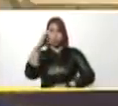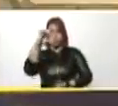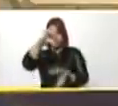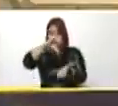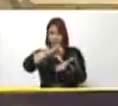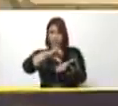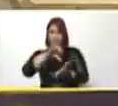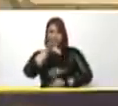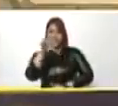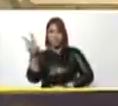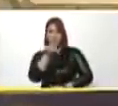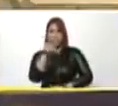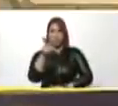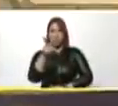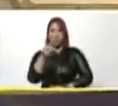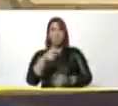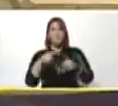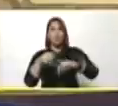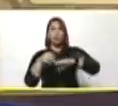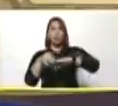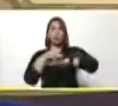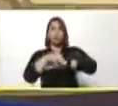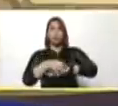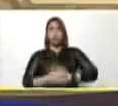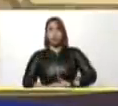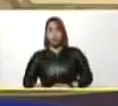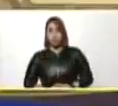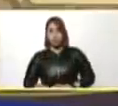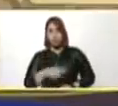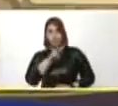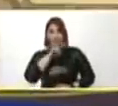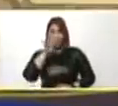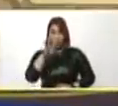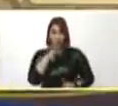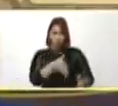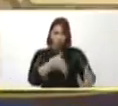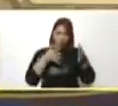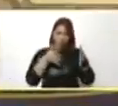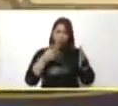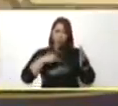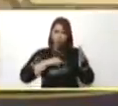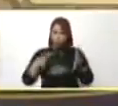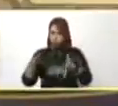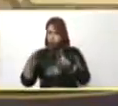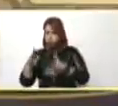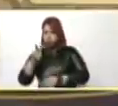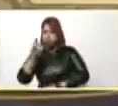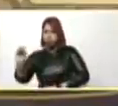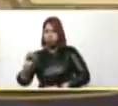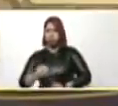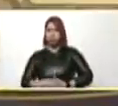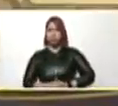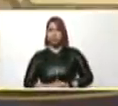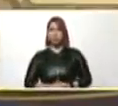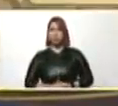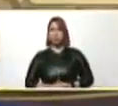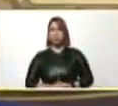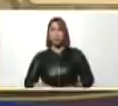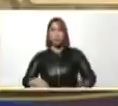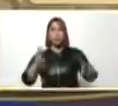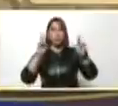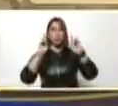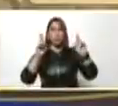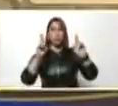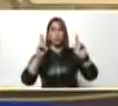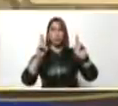de la República, pero es un municipio. De las 24 ganamos 20. Y afortunadamente